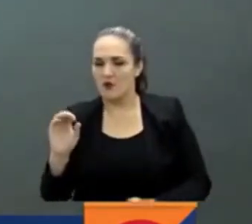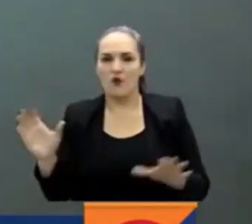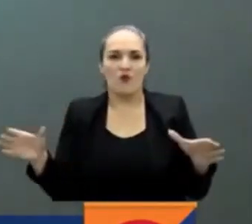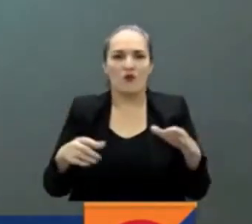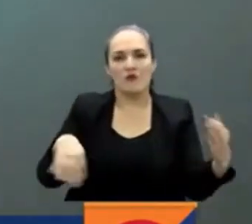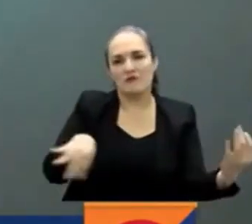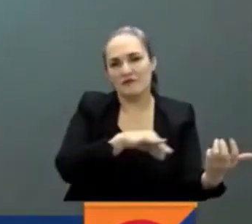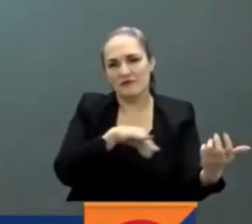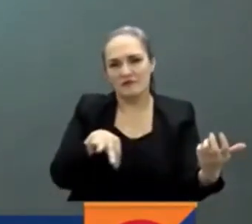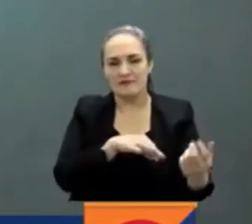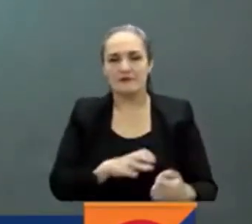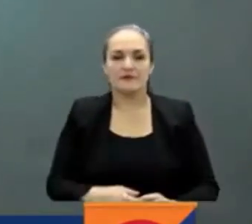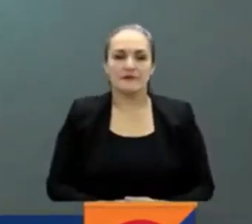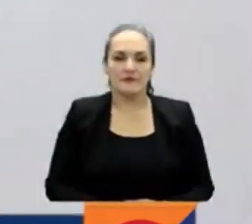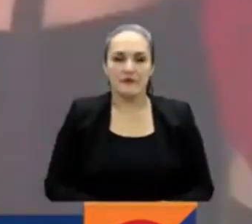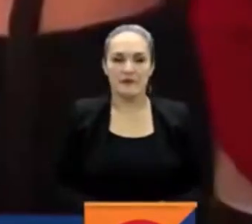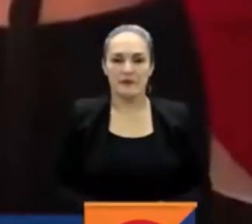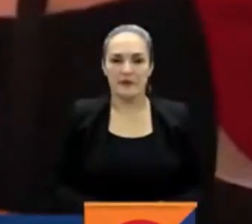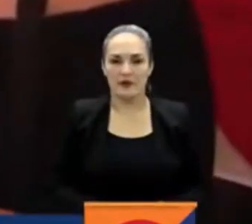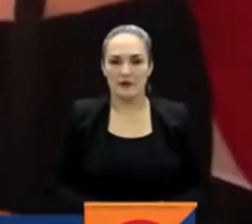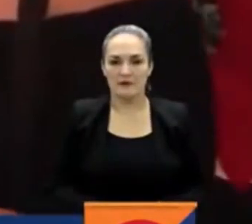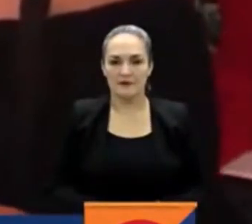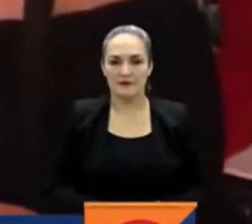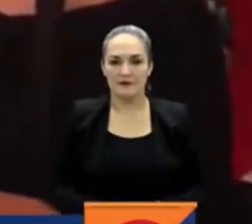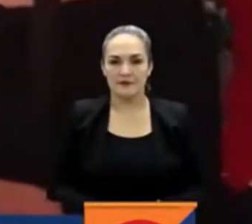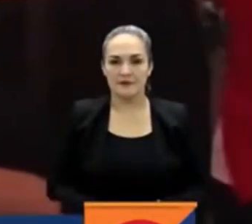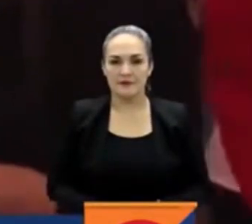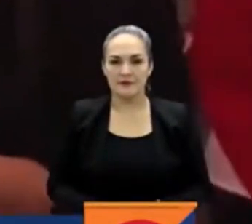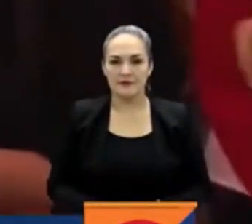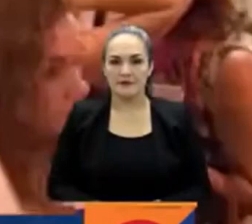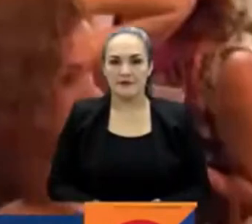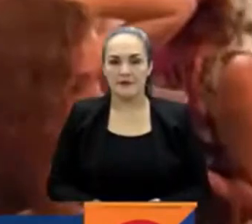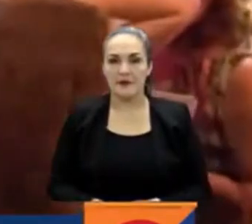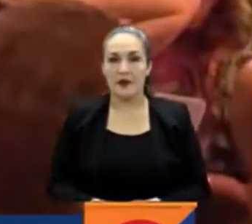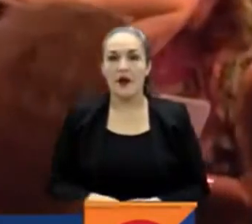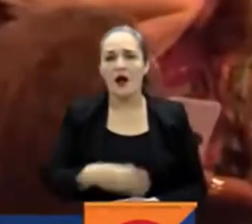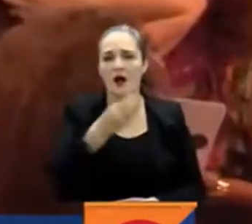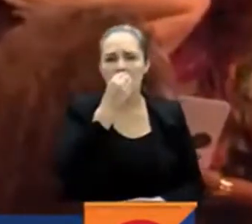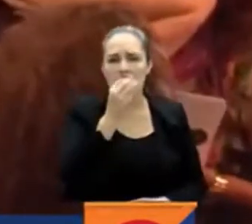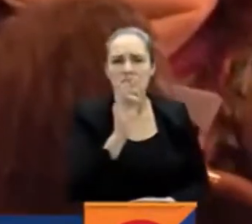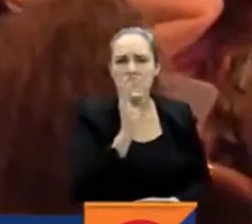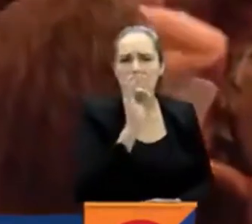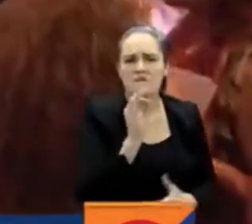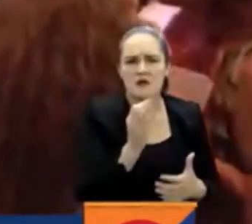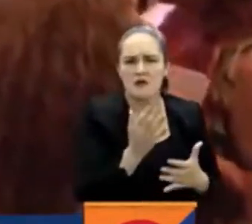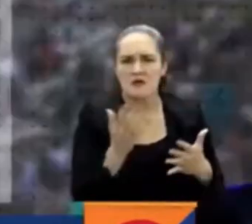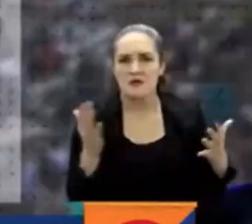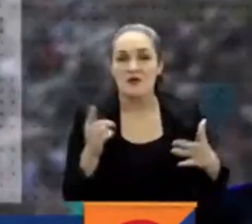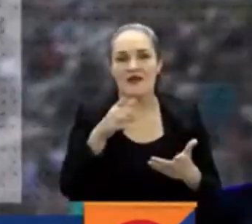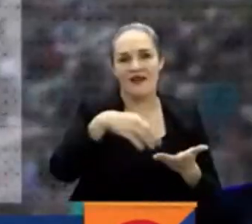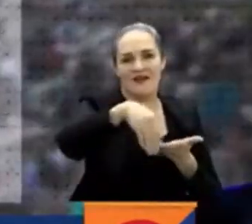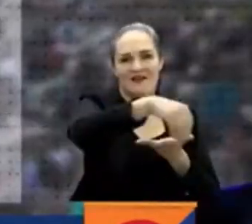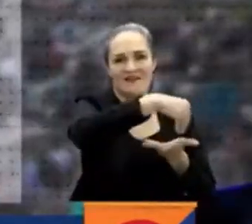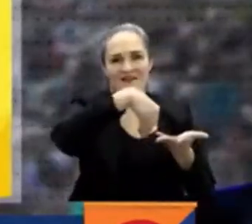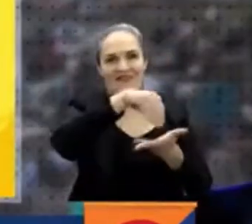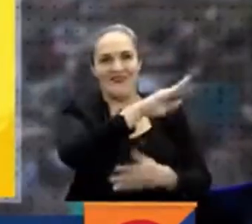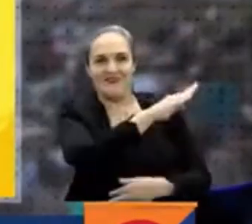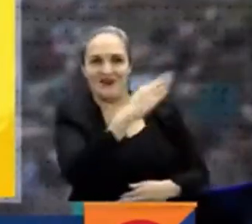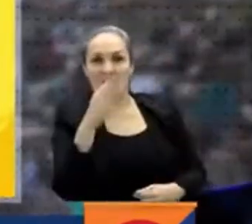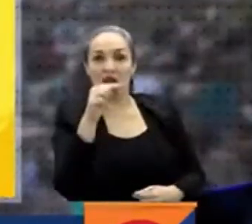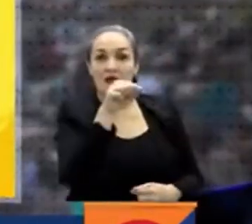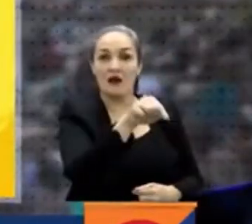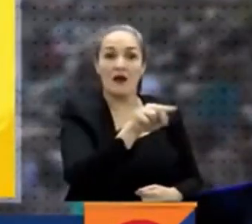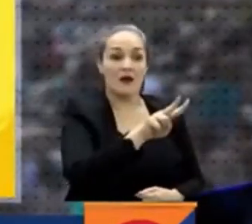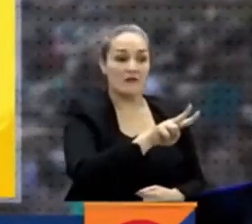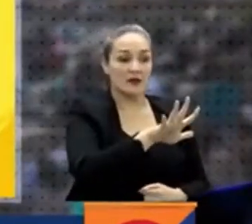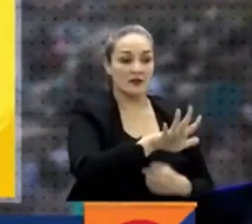abrirte viejas cicatrices. Lo mejor de la gastronomía se tomará hoy La Arenosa. Del 25 al 28